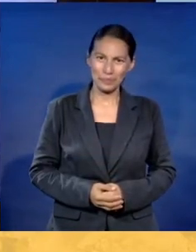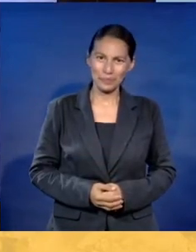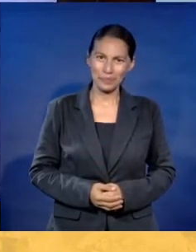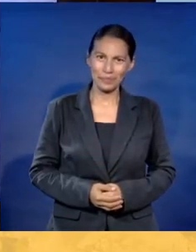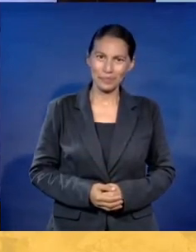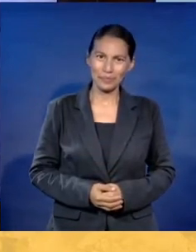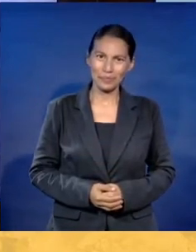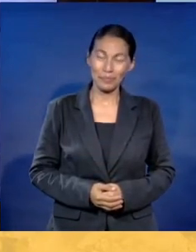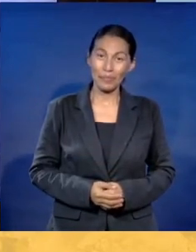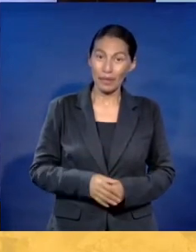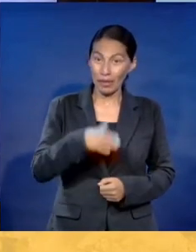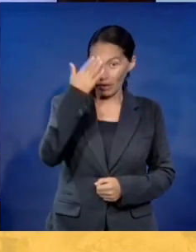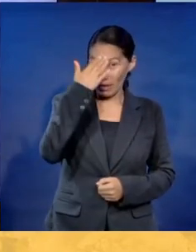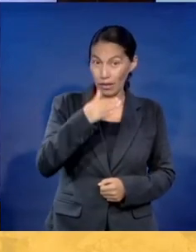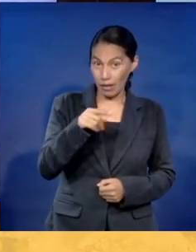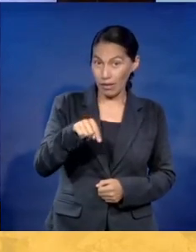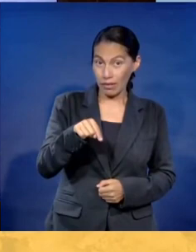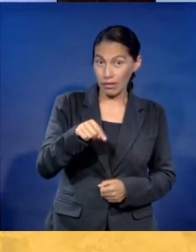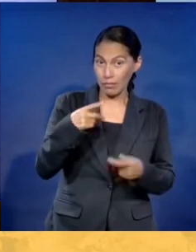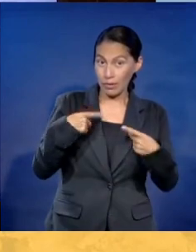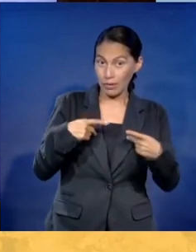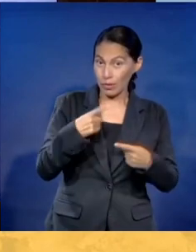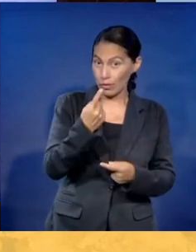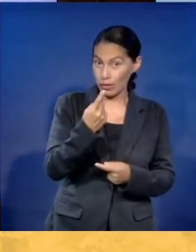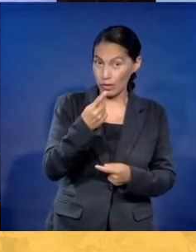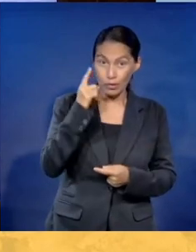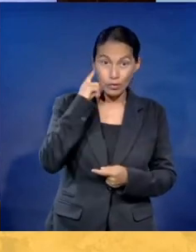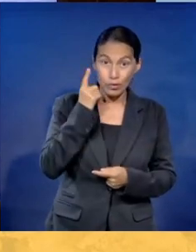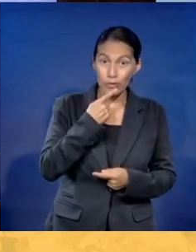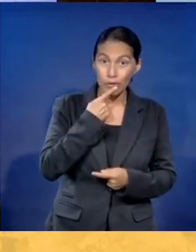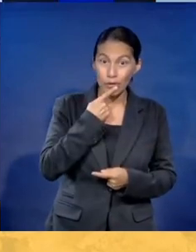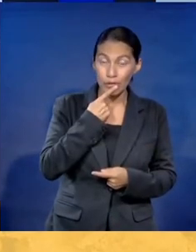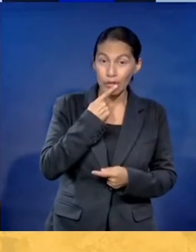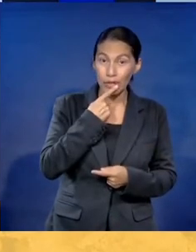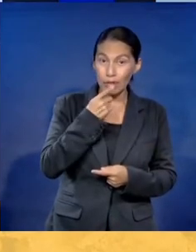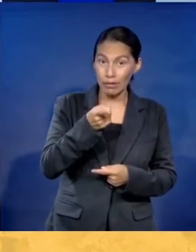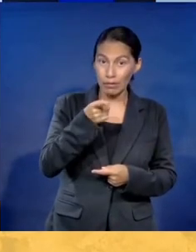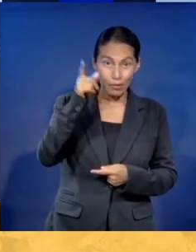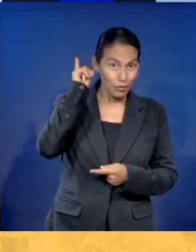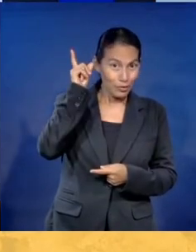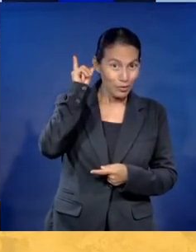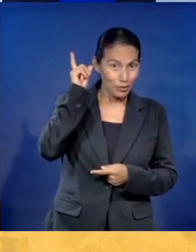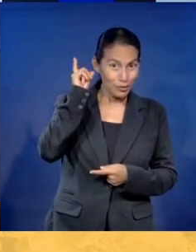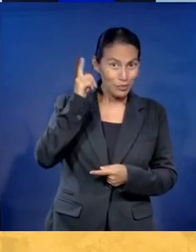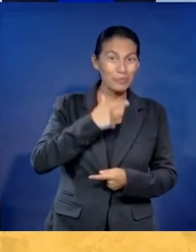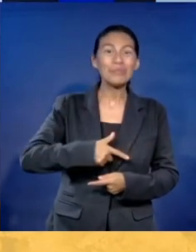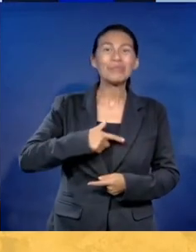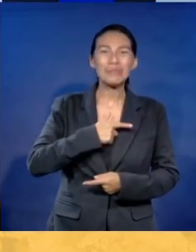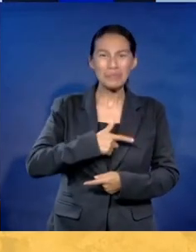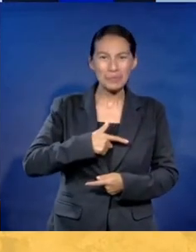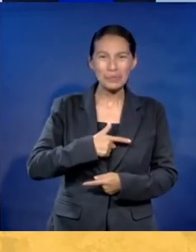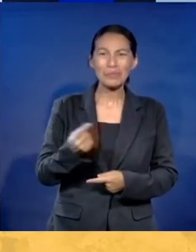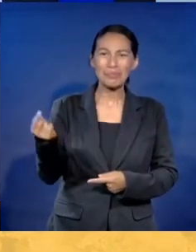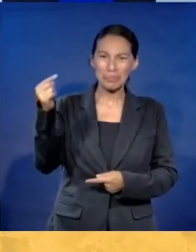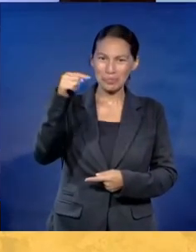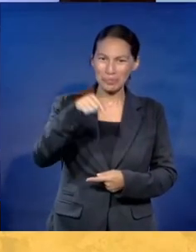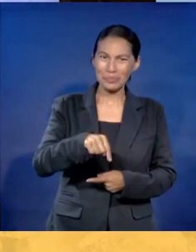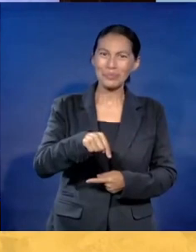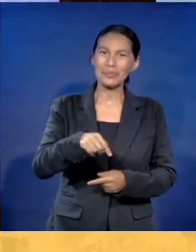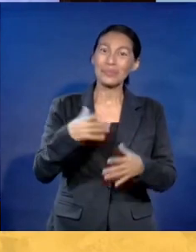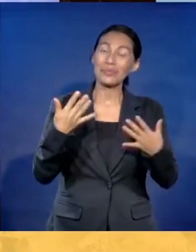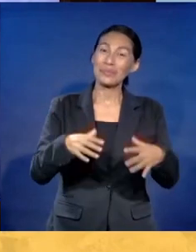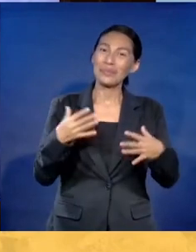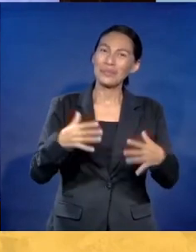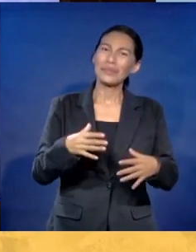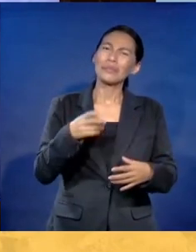por lo menos una persona que es sorda aquí y me da mucho gusto que asista Y qué alegría que todos podamos